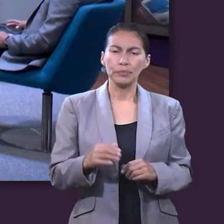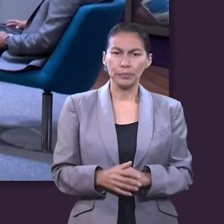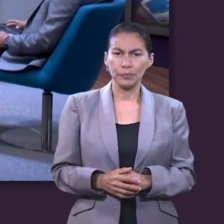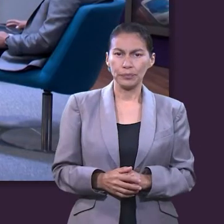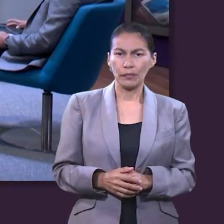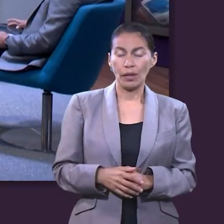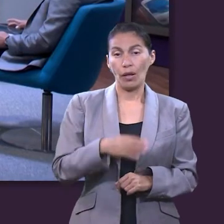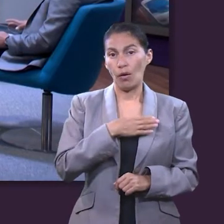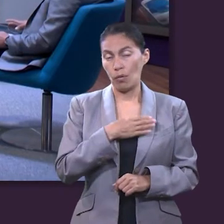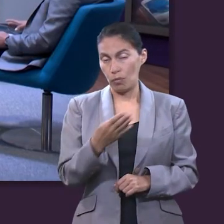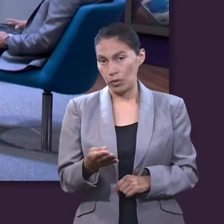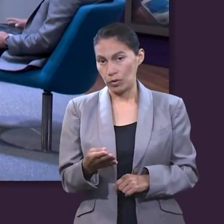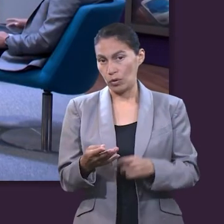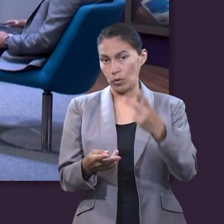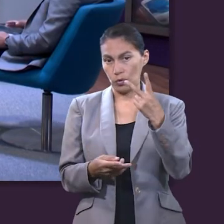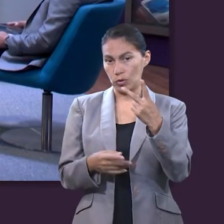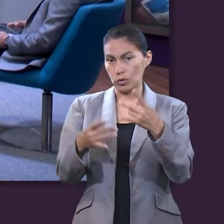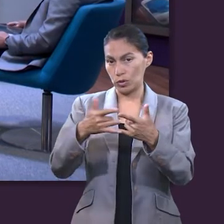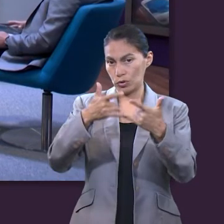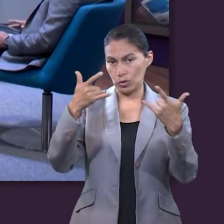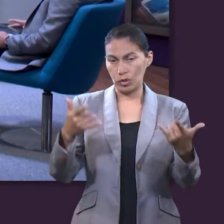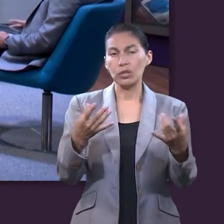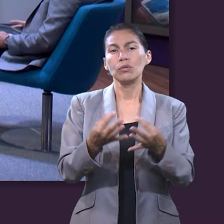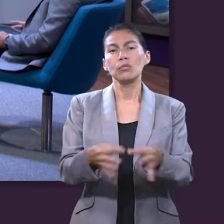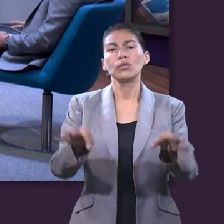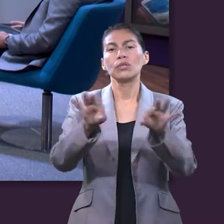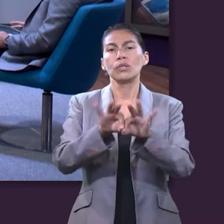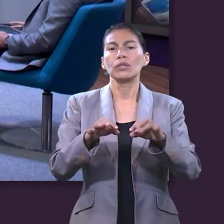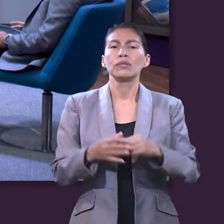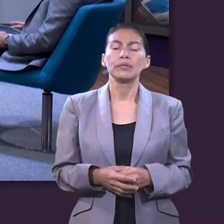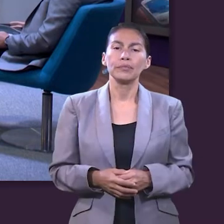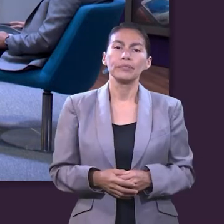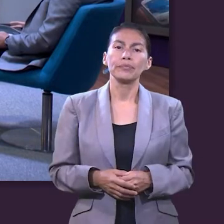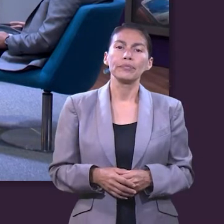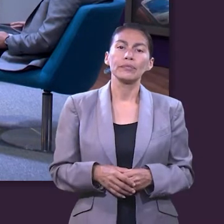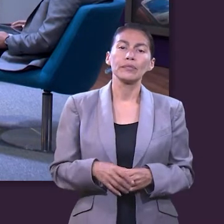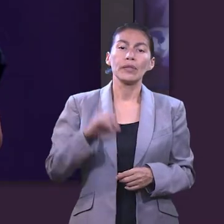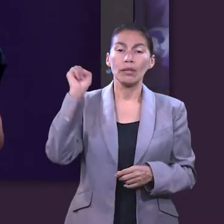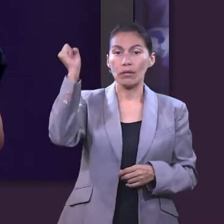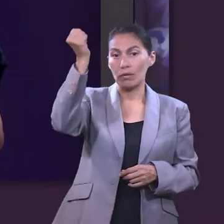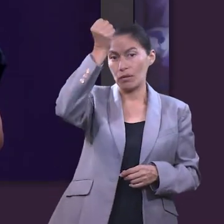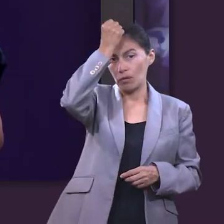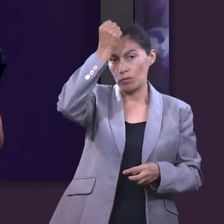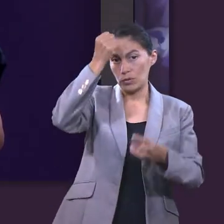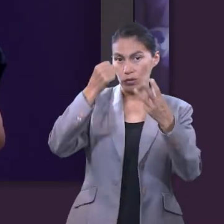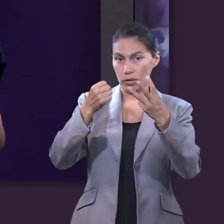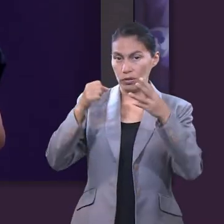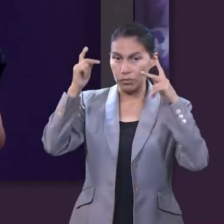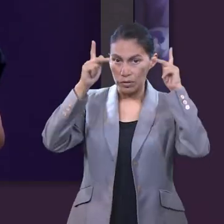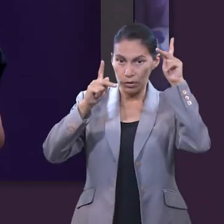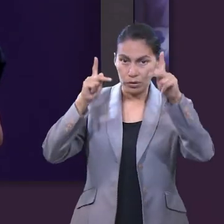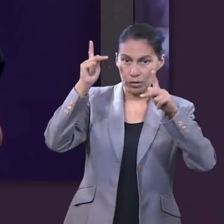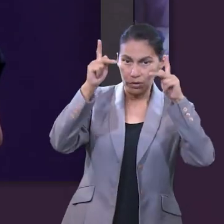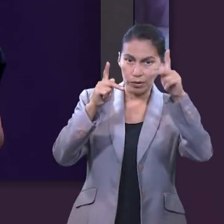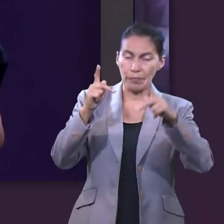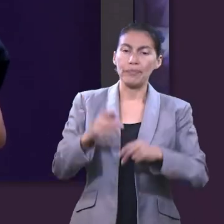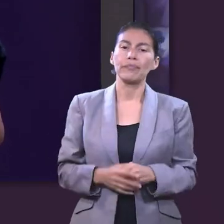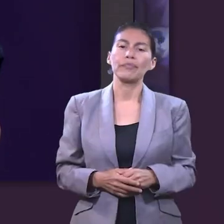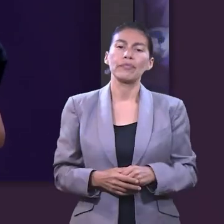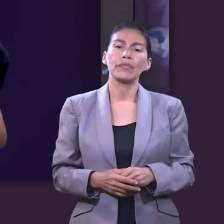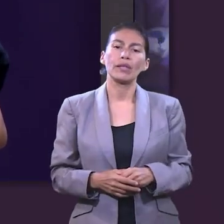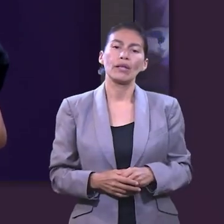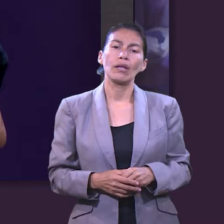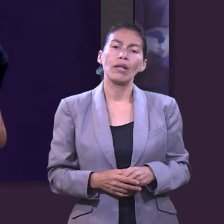la vida de Jesús, Saray? Bueno, aquí hay dos historias muy importantes. La primera es la de la visita de los sabios. En estos